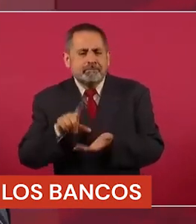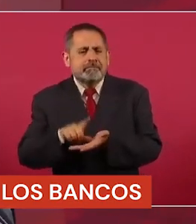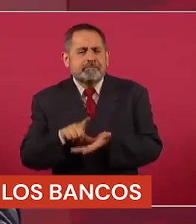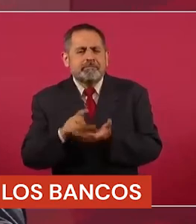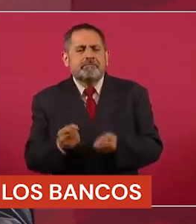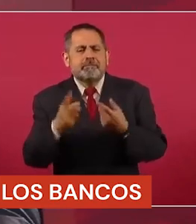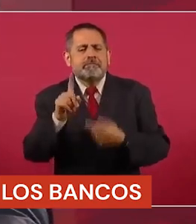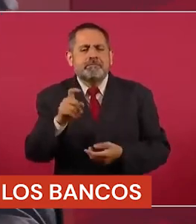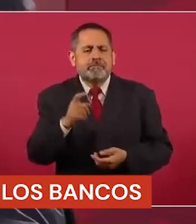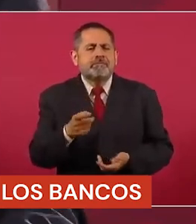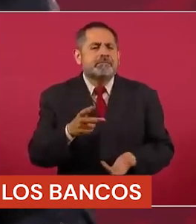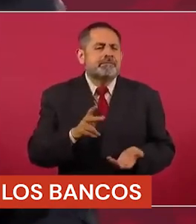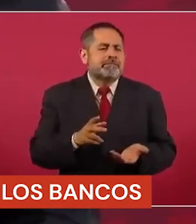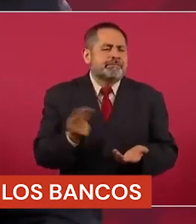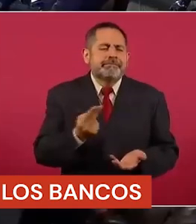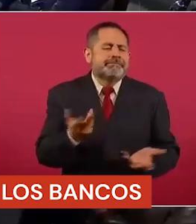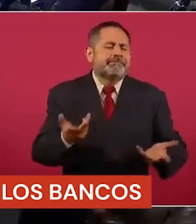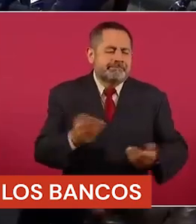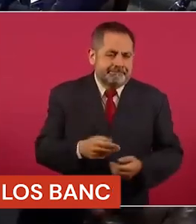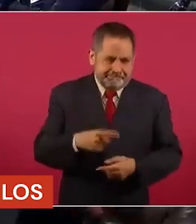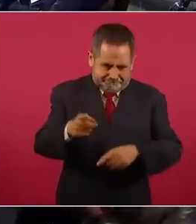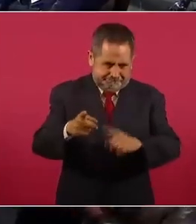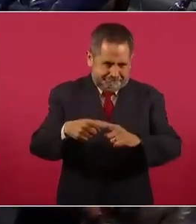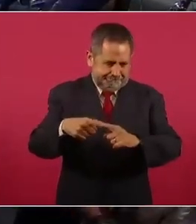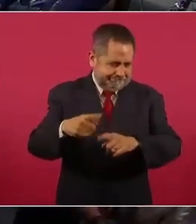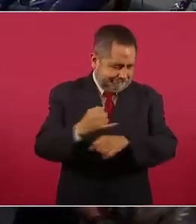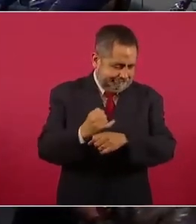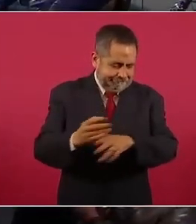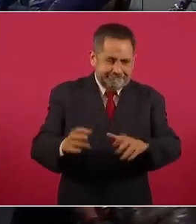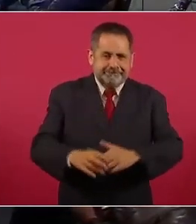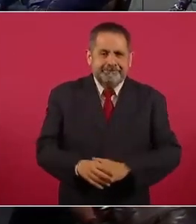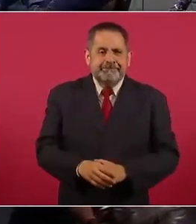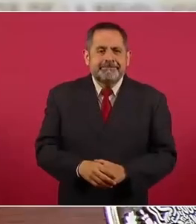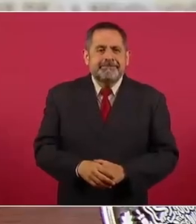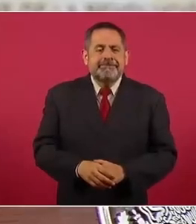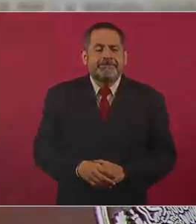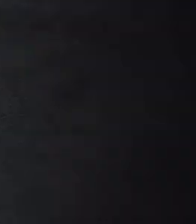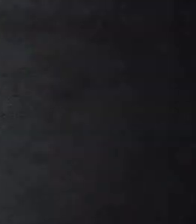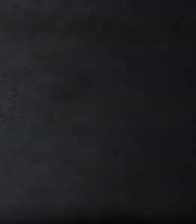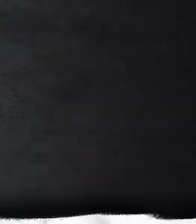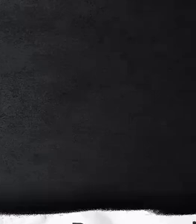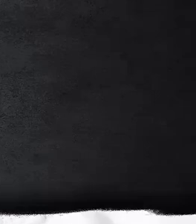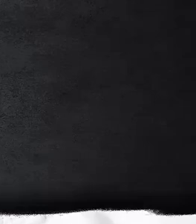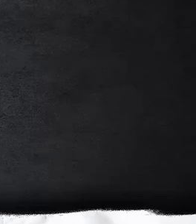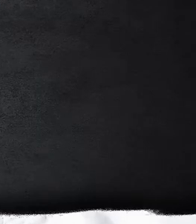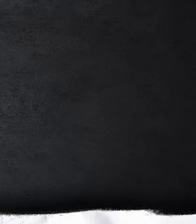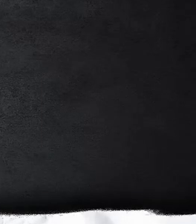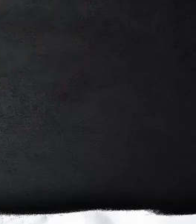¿Mande?